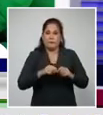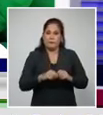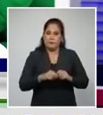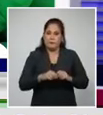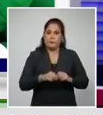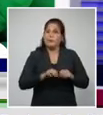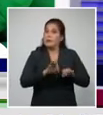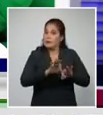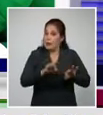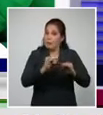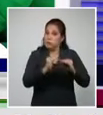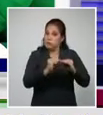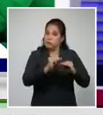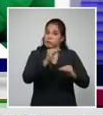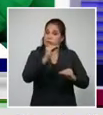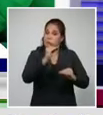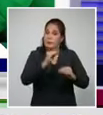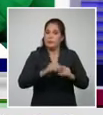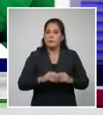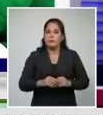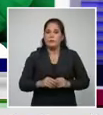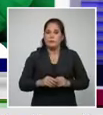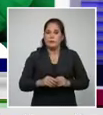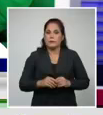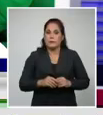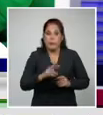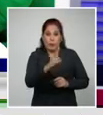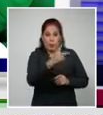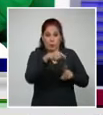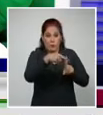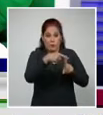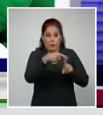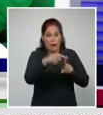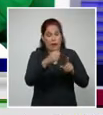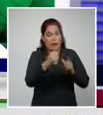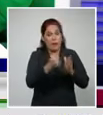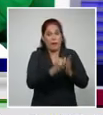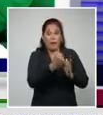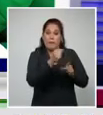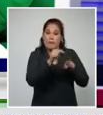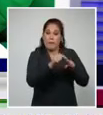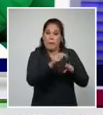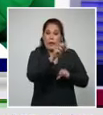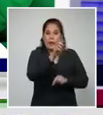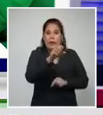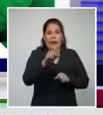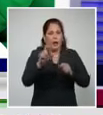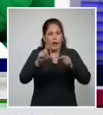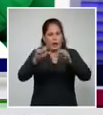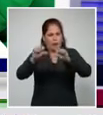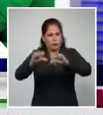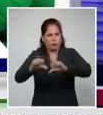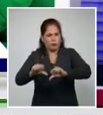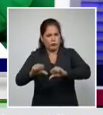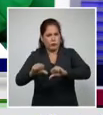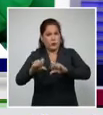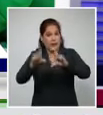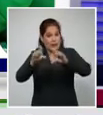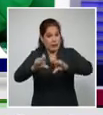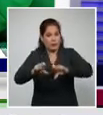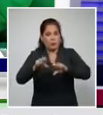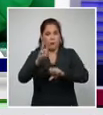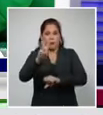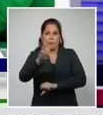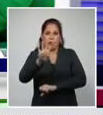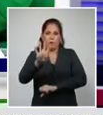era elevado. Y esos 2 más, pues lamentablemente, entre los críticos, que ya suman